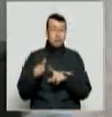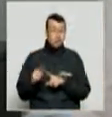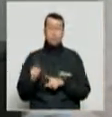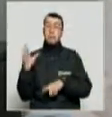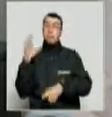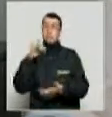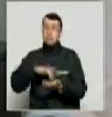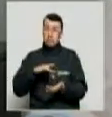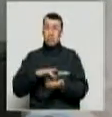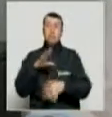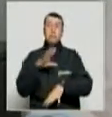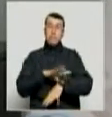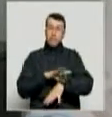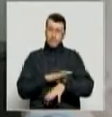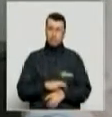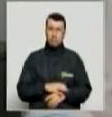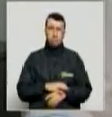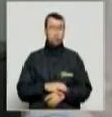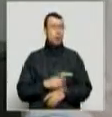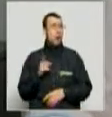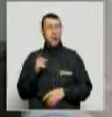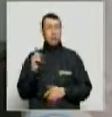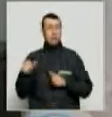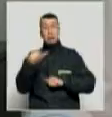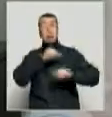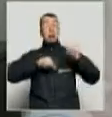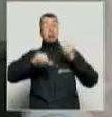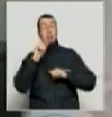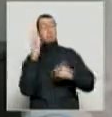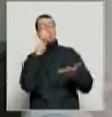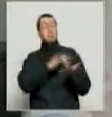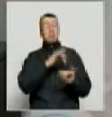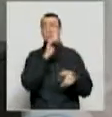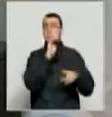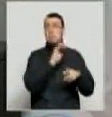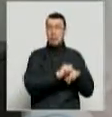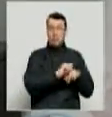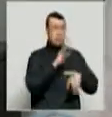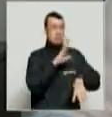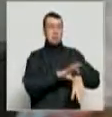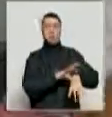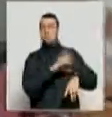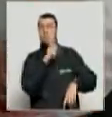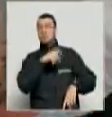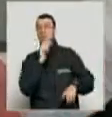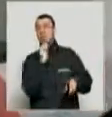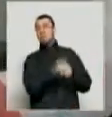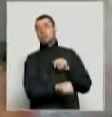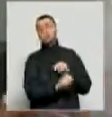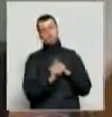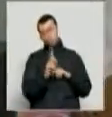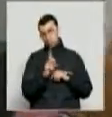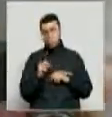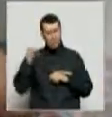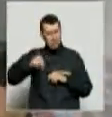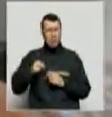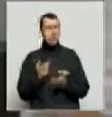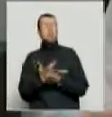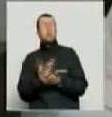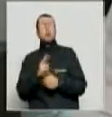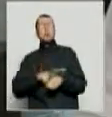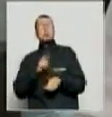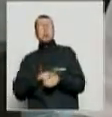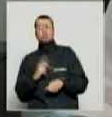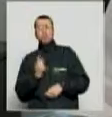una consulta médica. Tampoco este es un programa de medicina alternativa ni de naturismo. Nos hemos reunido un